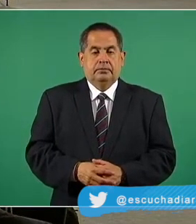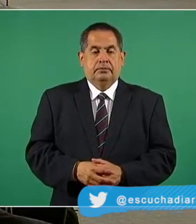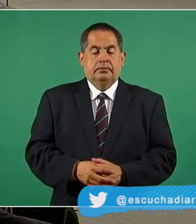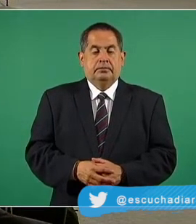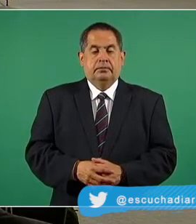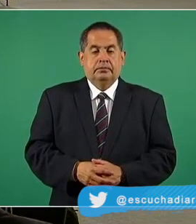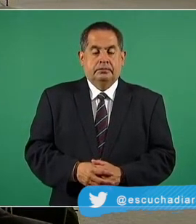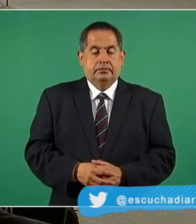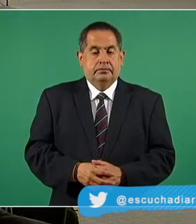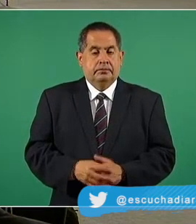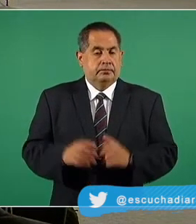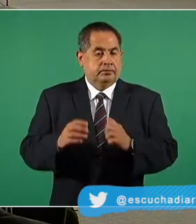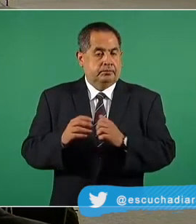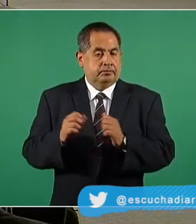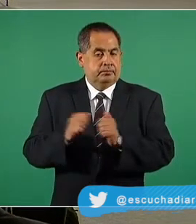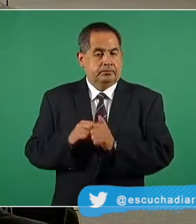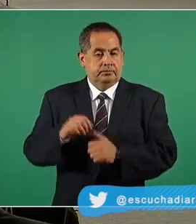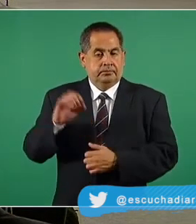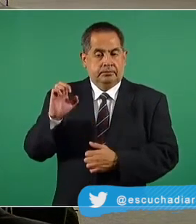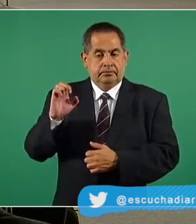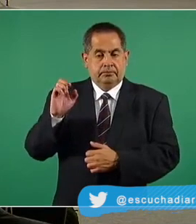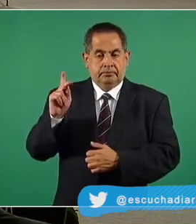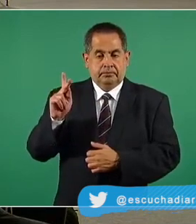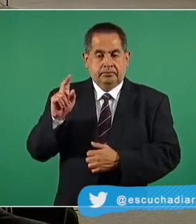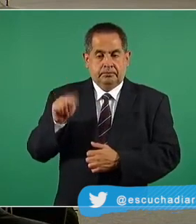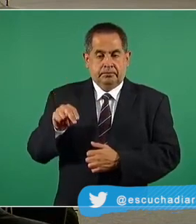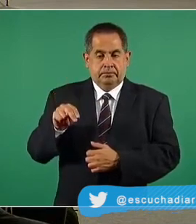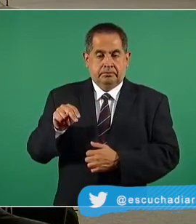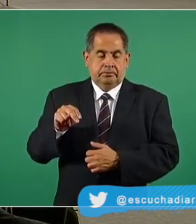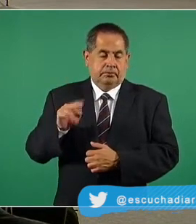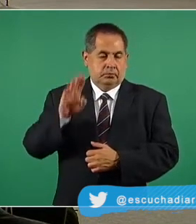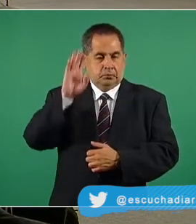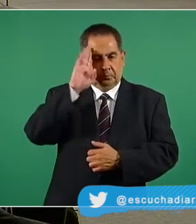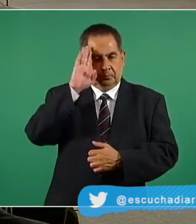Y con Peña, pues se rayó.